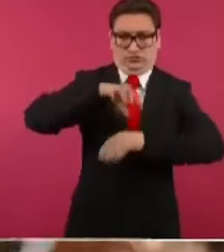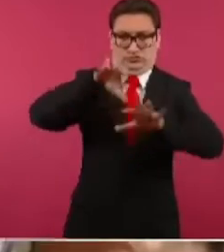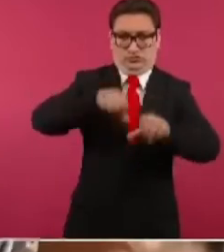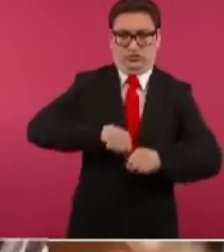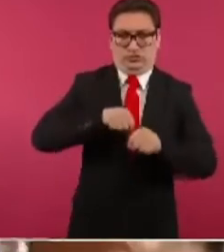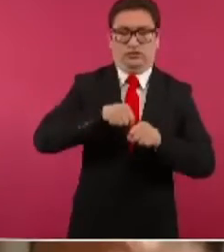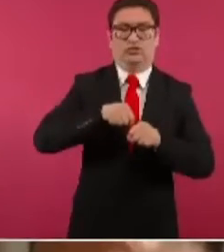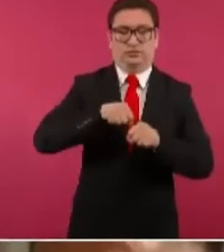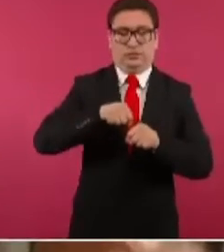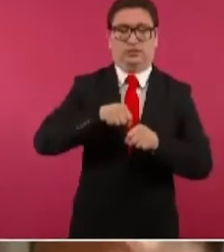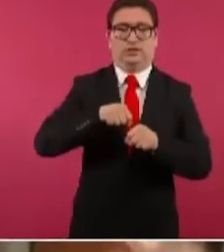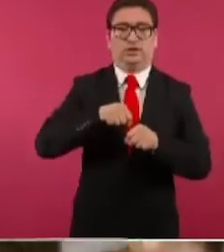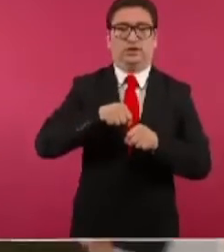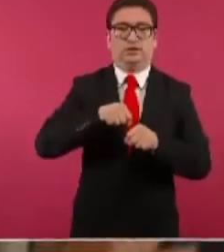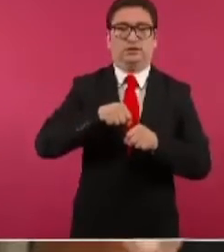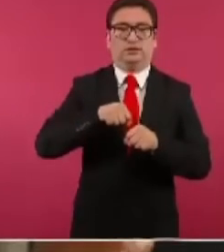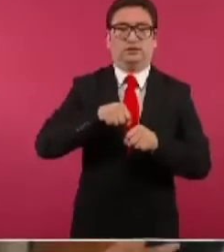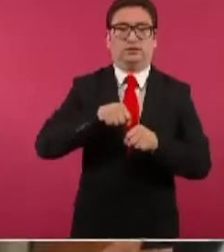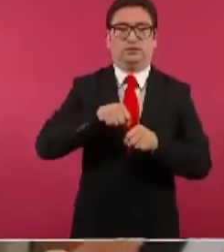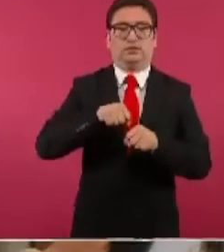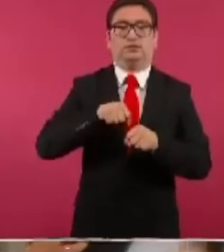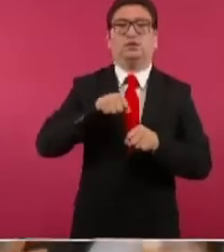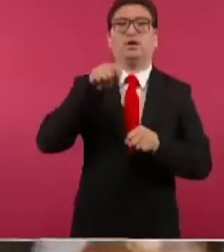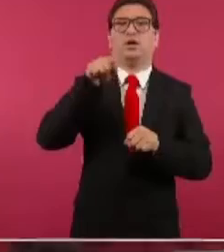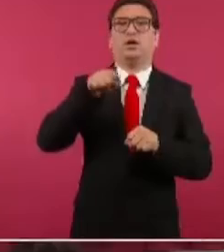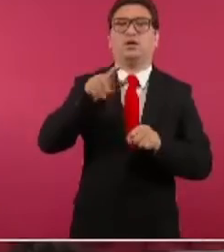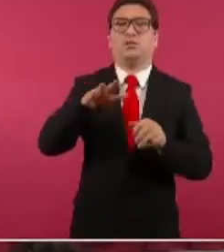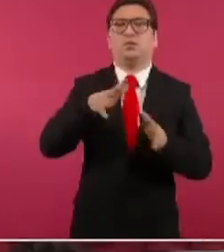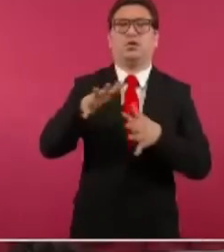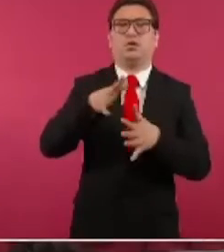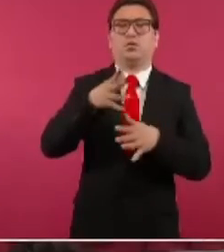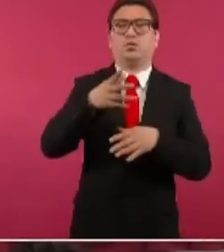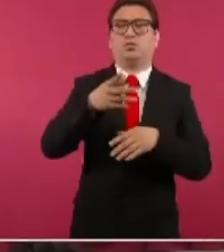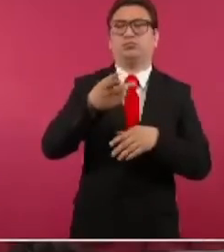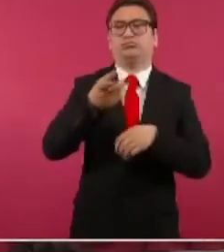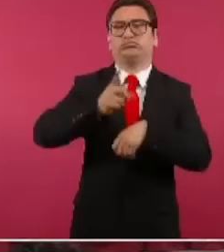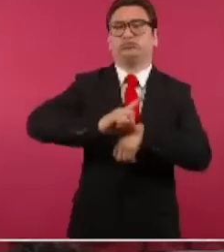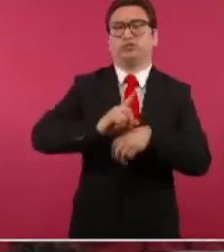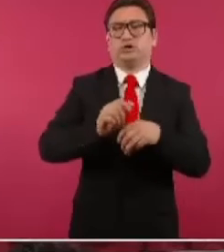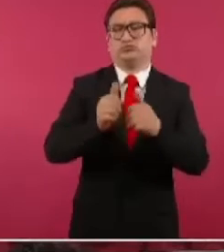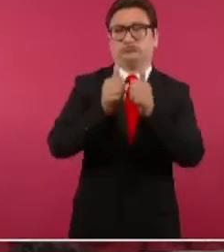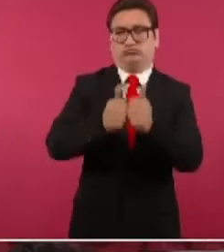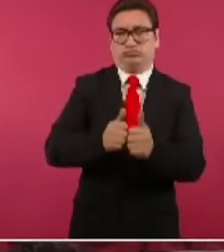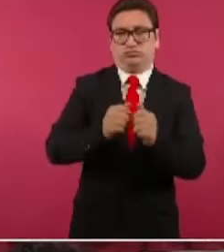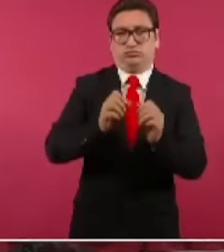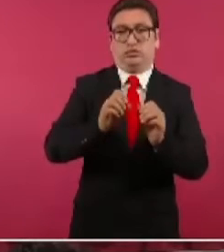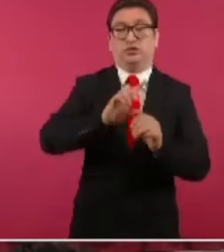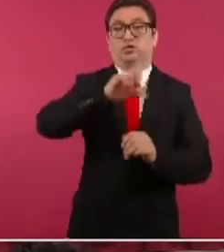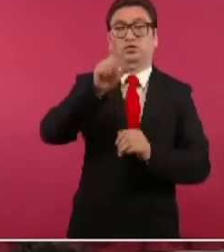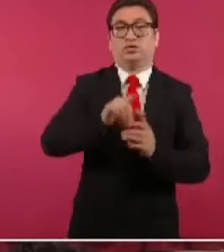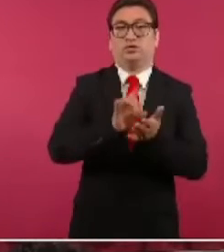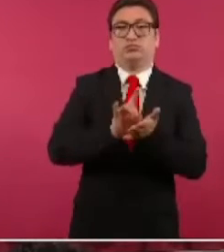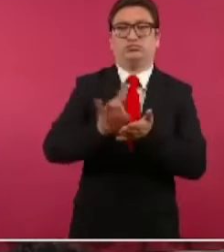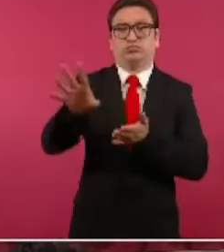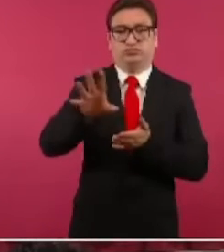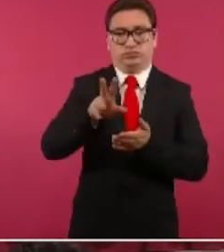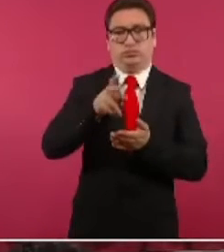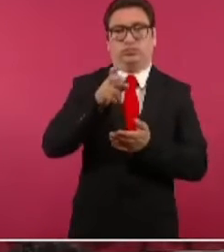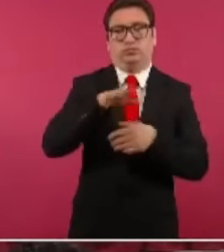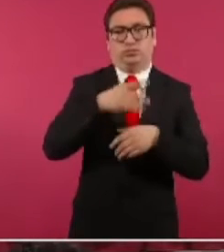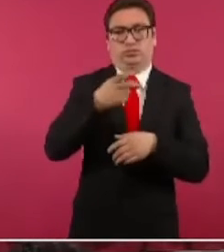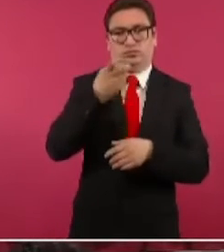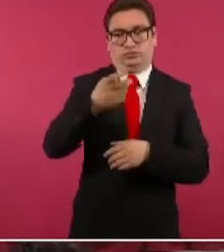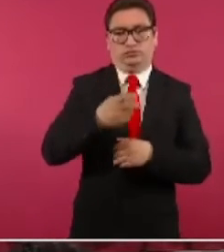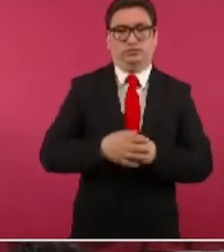Fueron detenidos, los dejaron como unos días antes de ser expulsados por lo de implementación de este